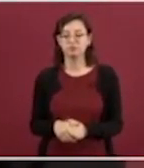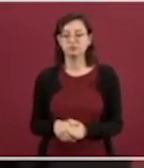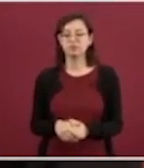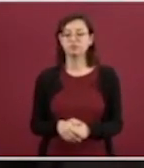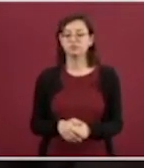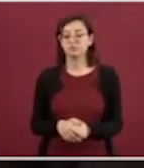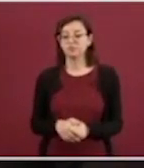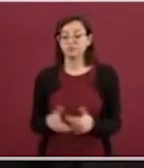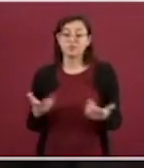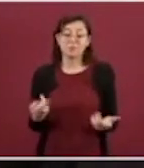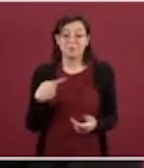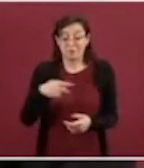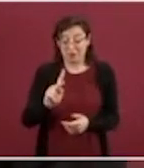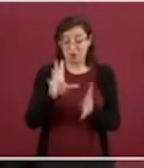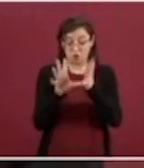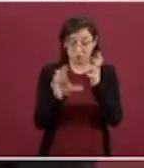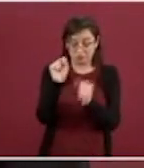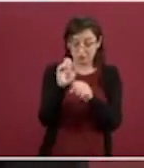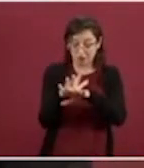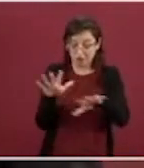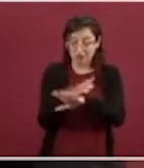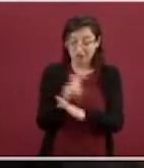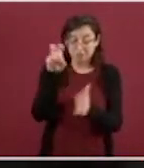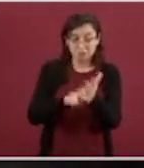Y luego, como se trata de una reforma constitucional,